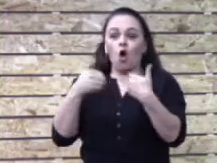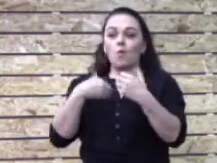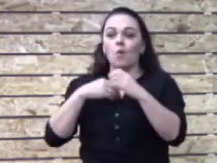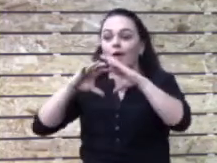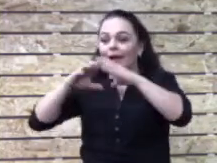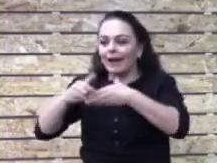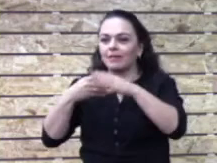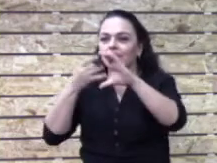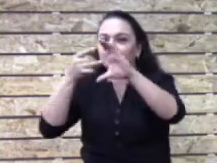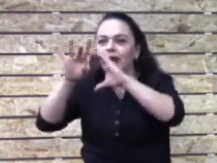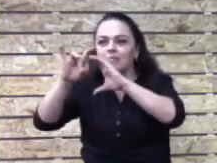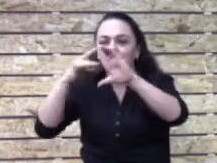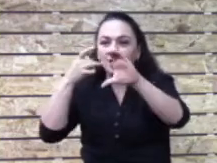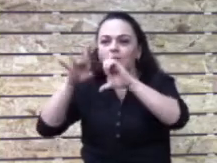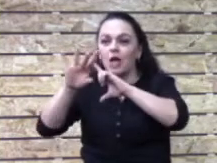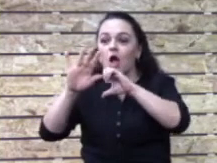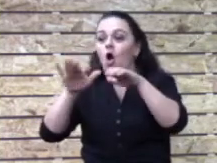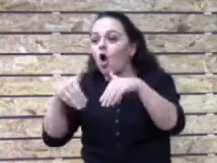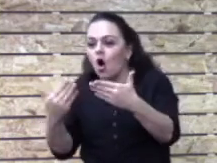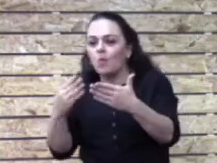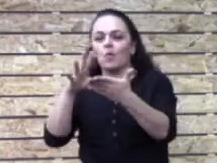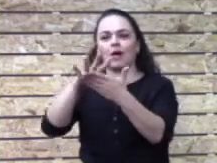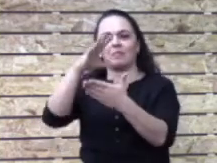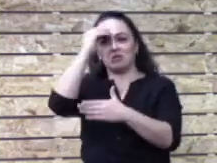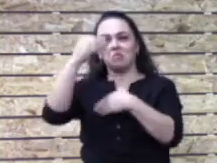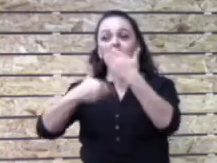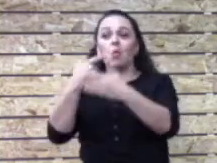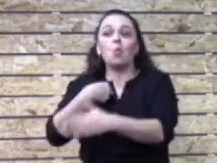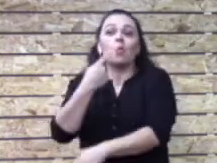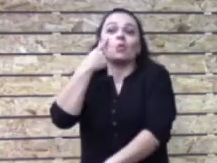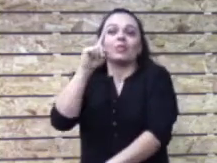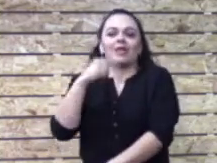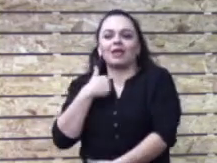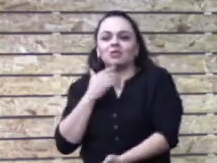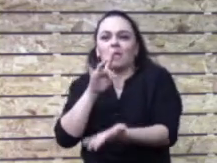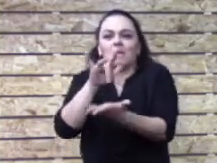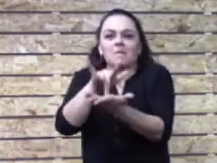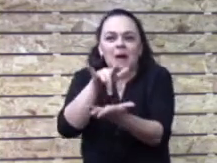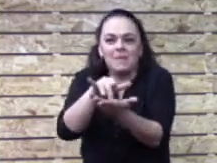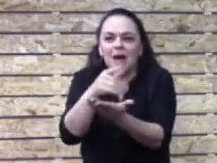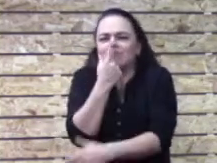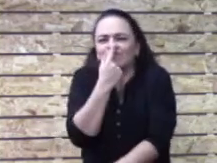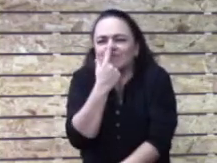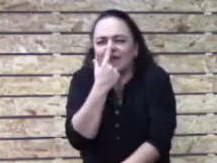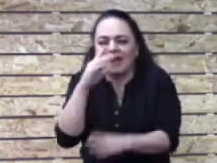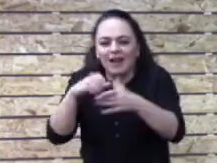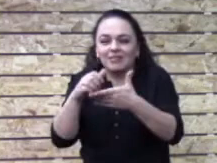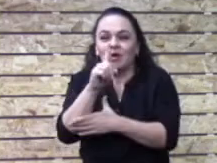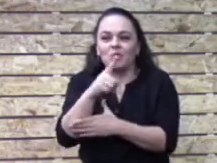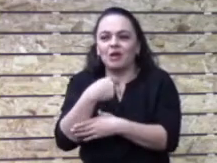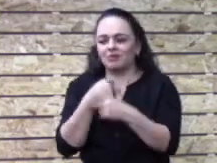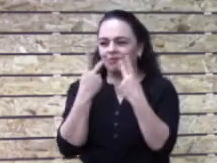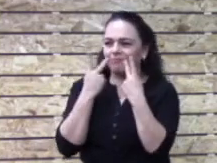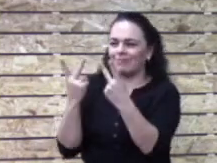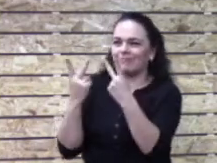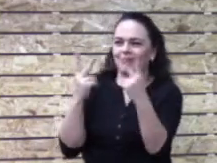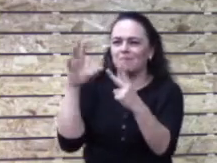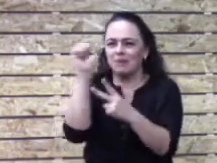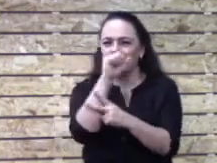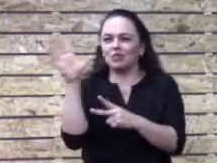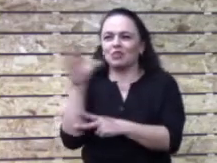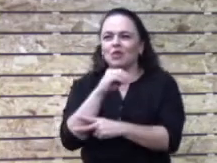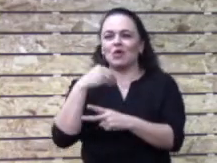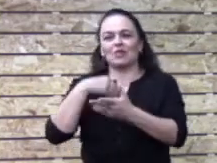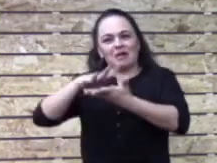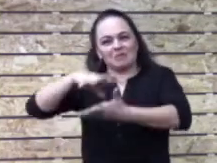virtuales. Por ahí me metí un día en una y me di cuenta cómo se gozan, cómo se han enriquecido estudiando la palabra del Señor desde